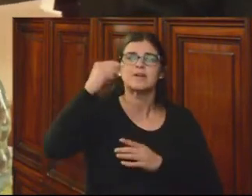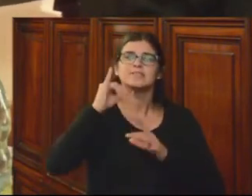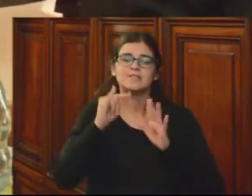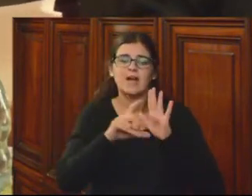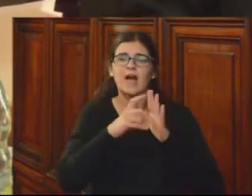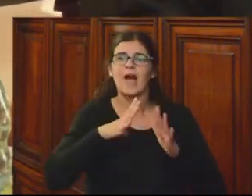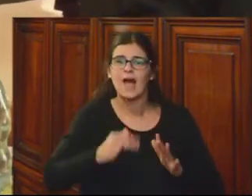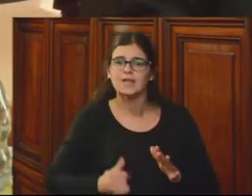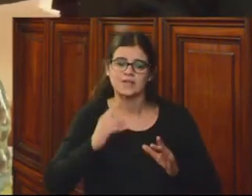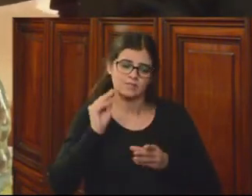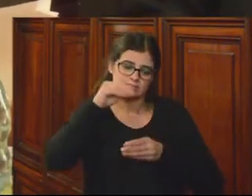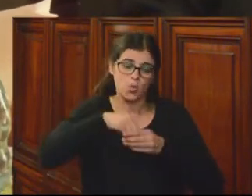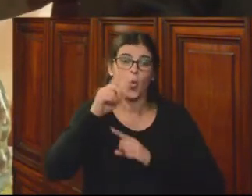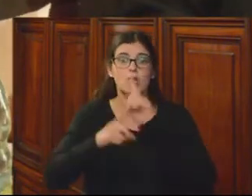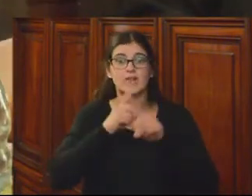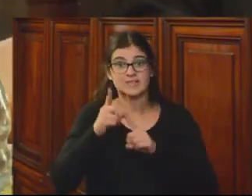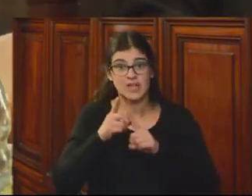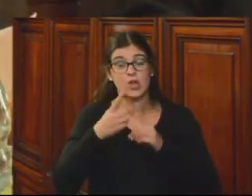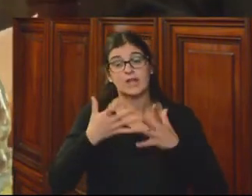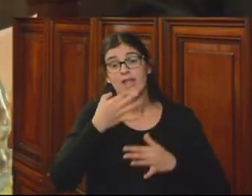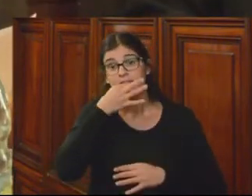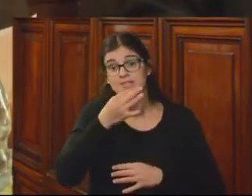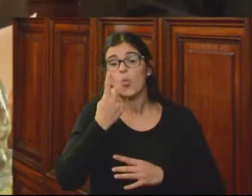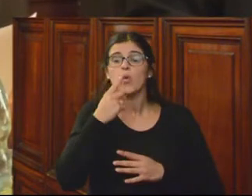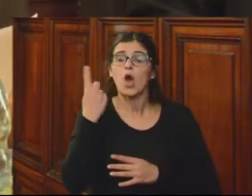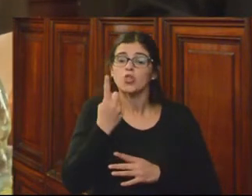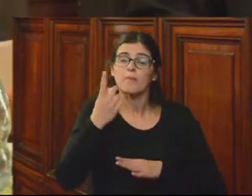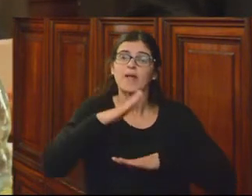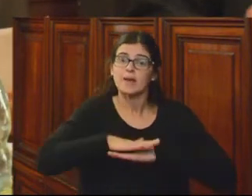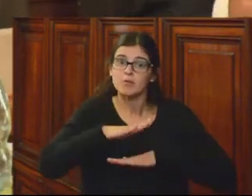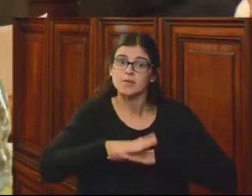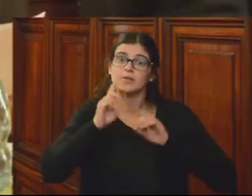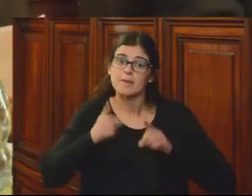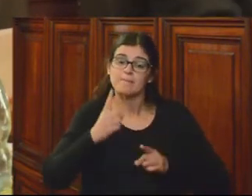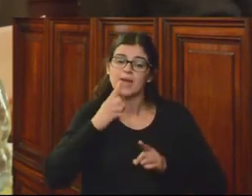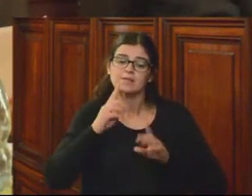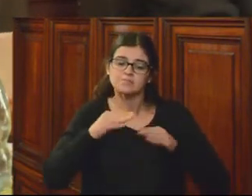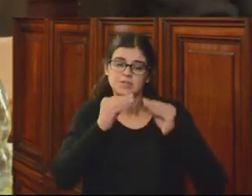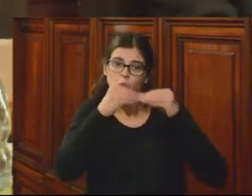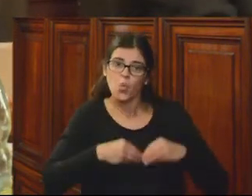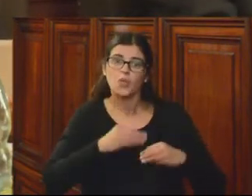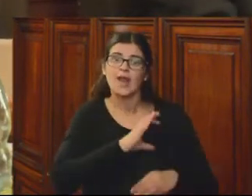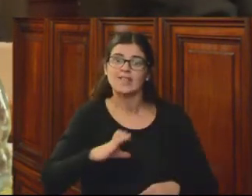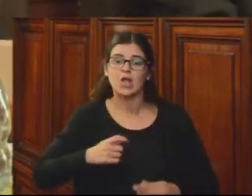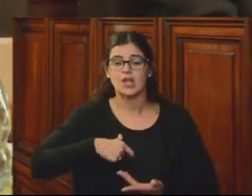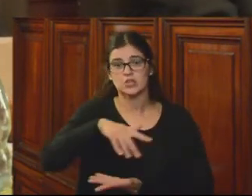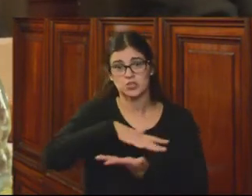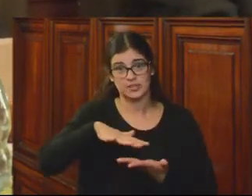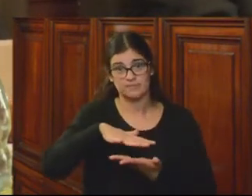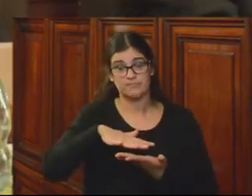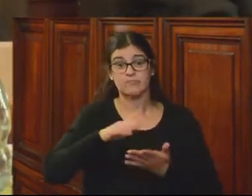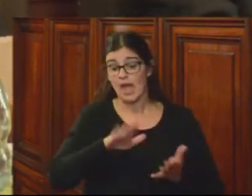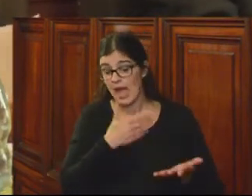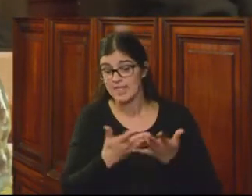lo aplicable al sector universitario, es decir, una autonomía responsable y sujeta a la rendición de cuentas al Estado y a la sociedad. Al día de